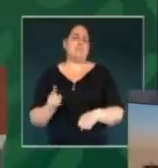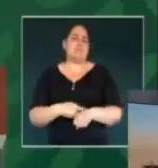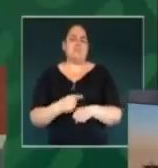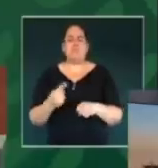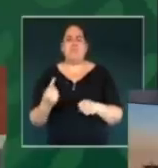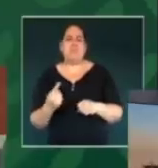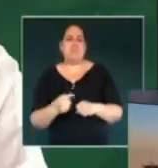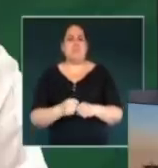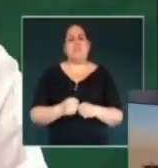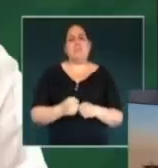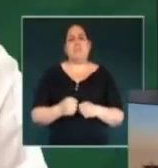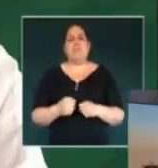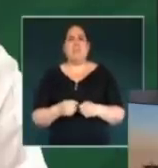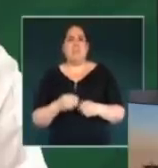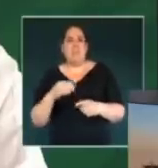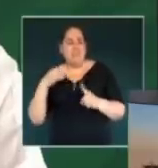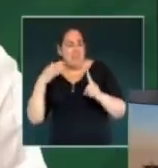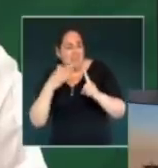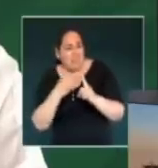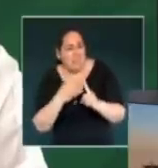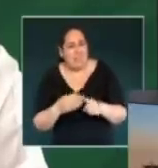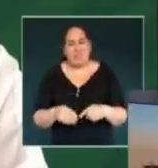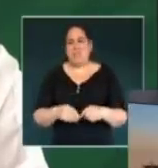guiarnos, apoyarnos, asesorarnos